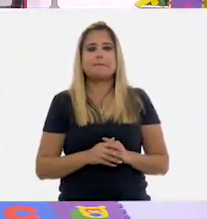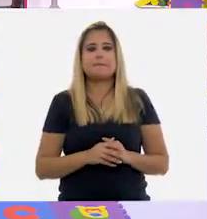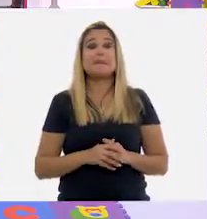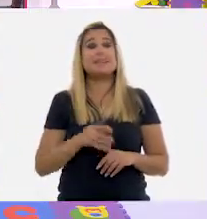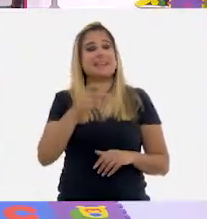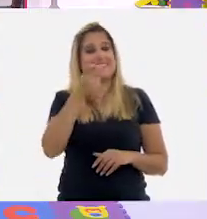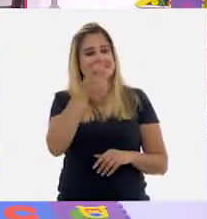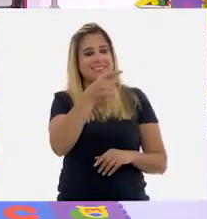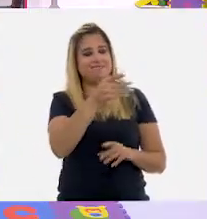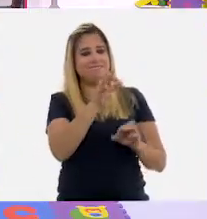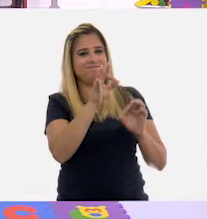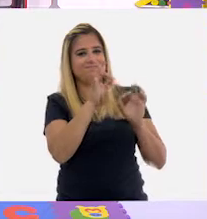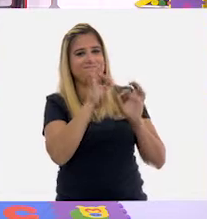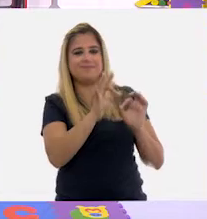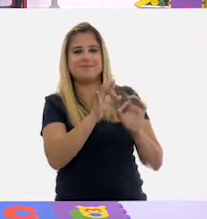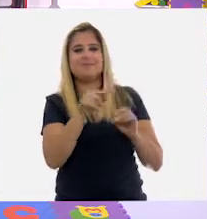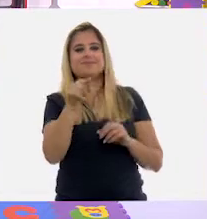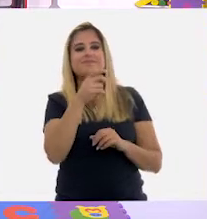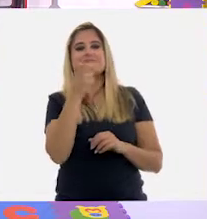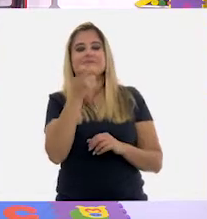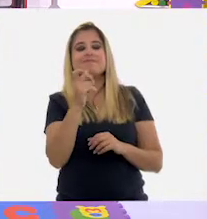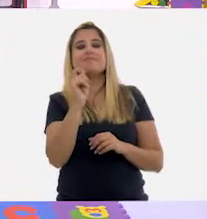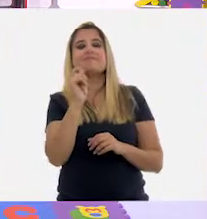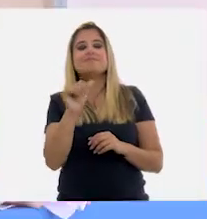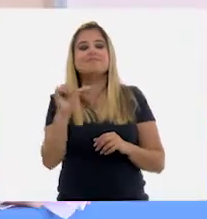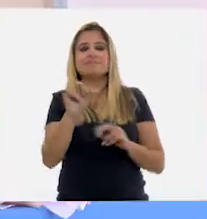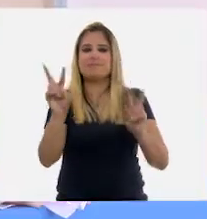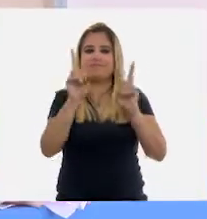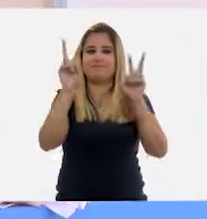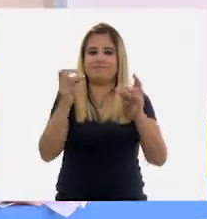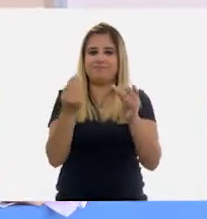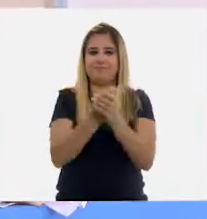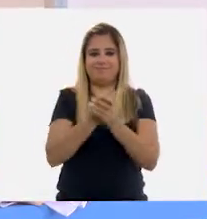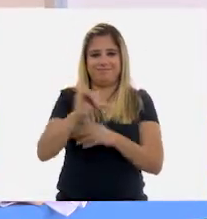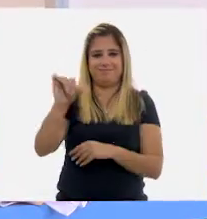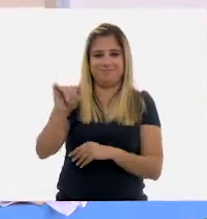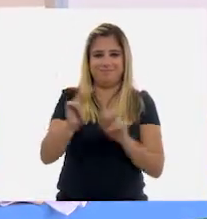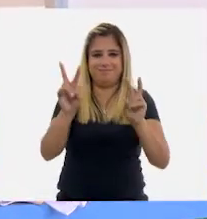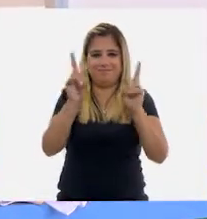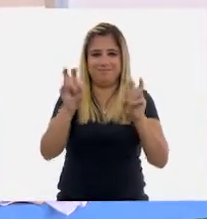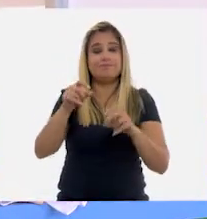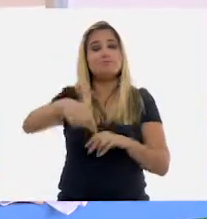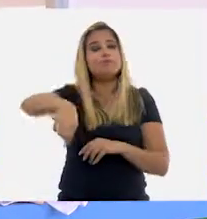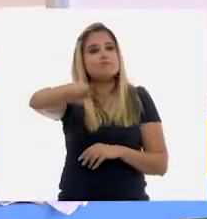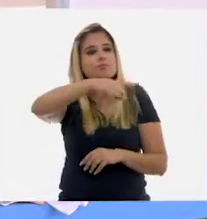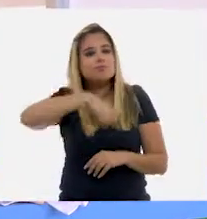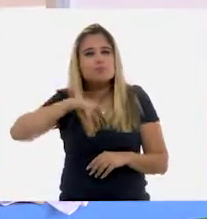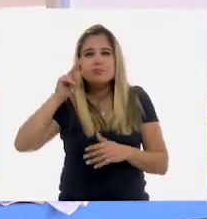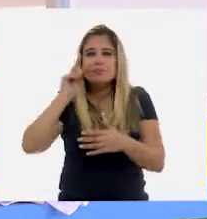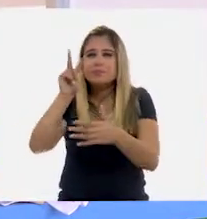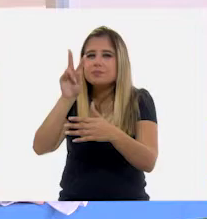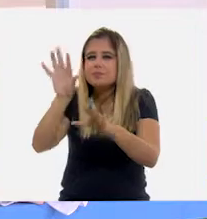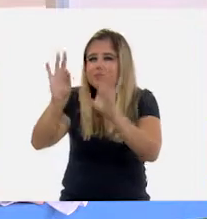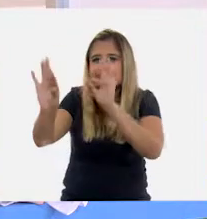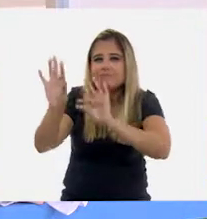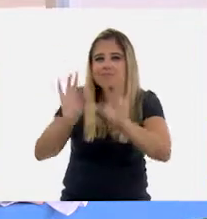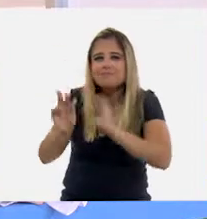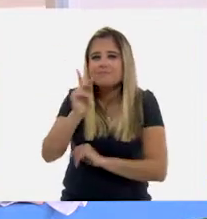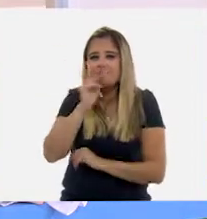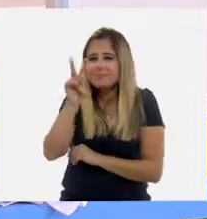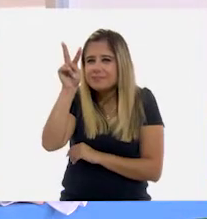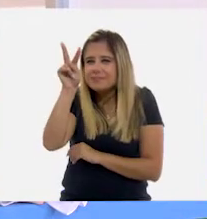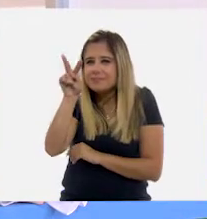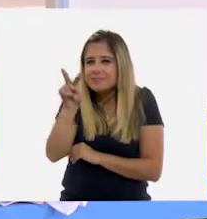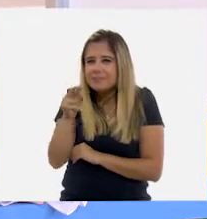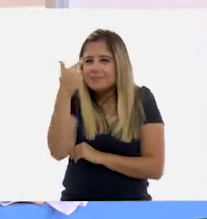es precisamente, bueno, de eso se trata nuestra clase el día de hoy, que tenemos que observar detenidamente